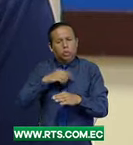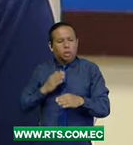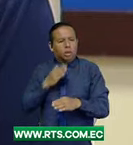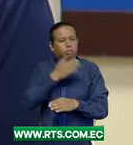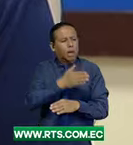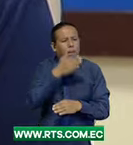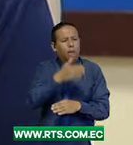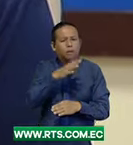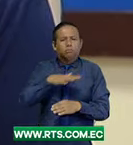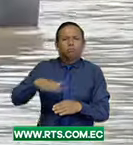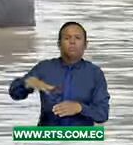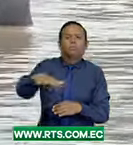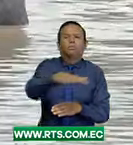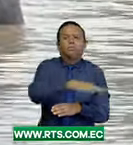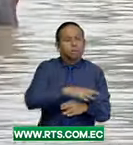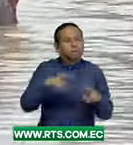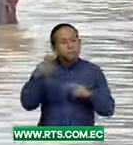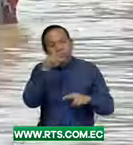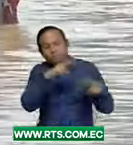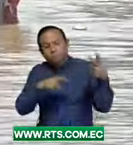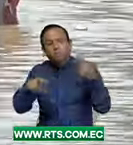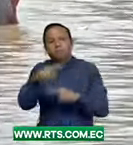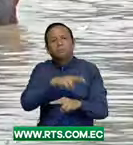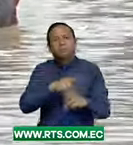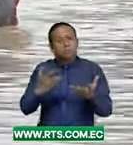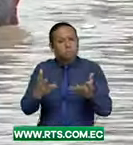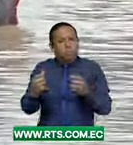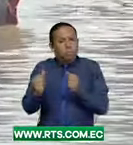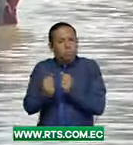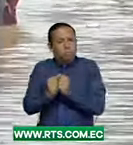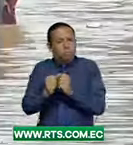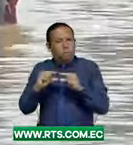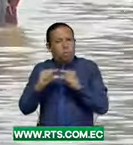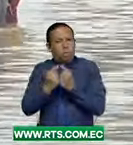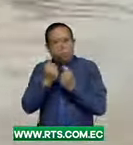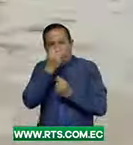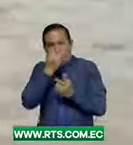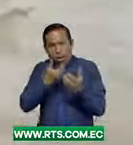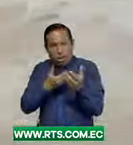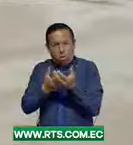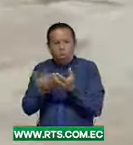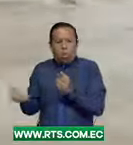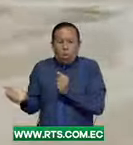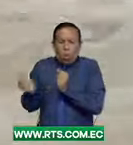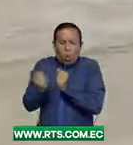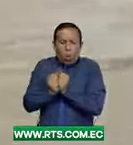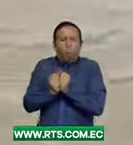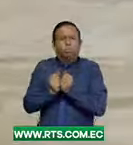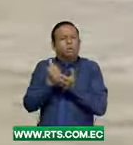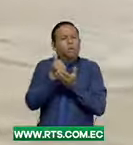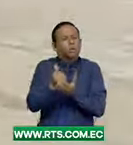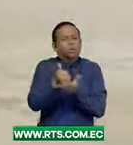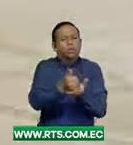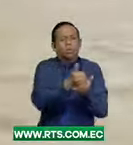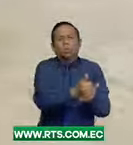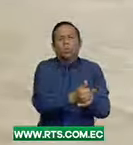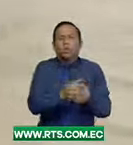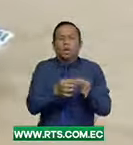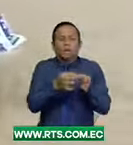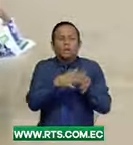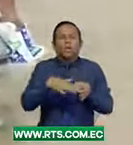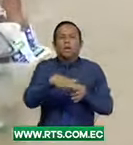zona de Pozorja. La presencia de los miembros del cuerpo de bomberos permitió llegar con ayuda hasta sectores como Data,